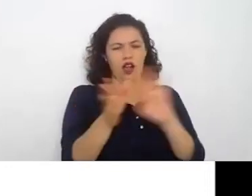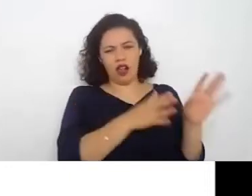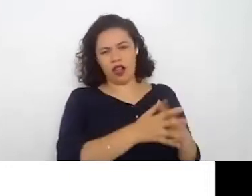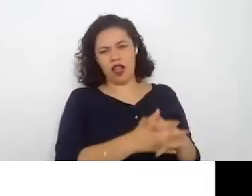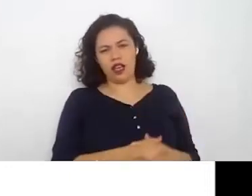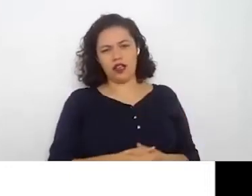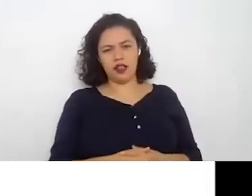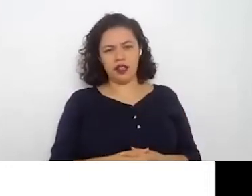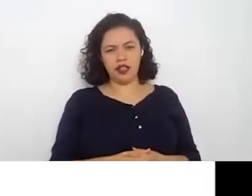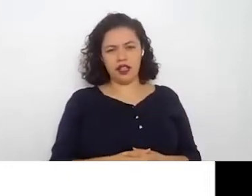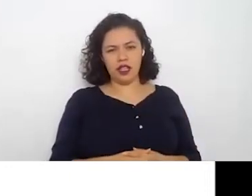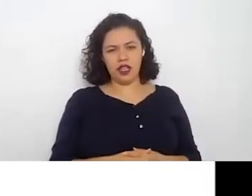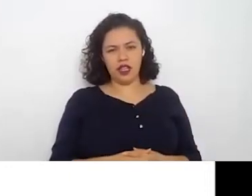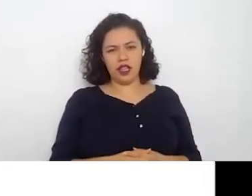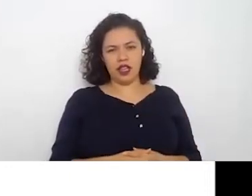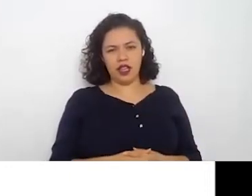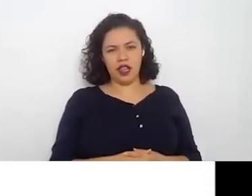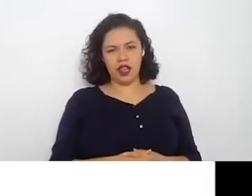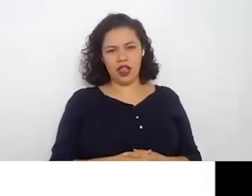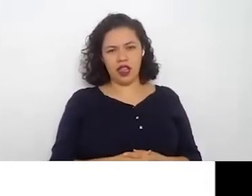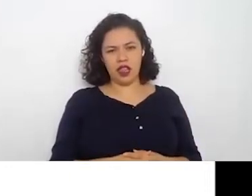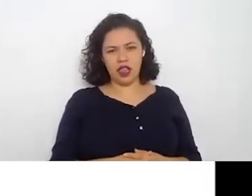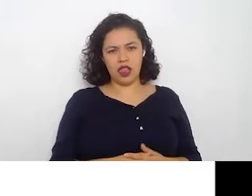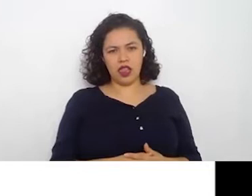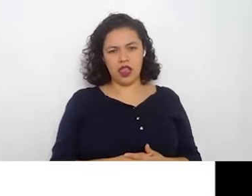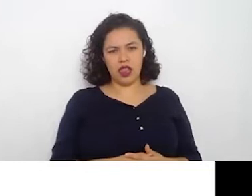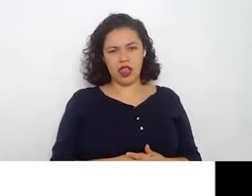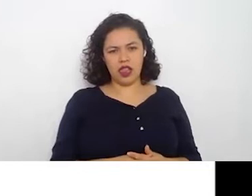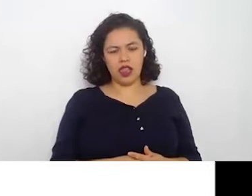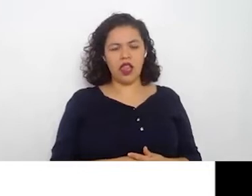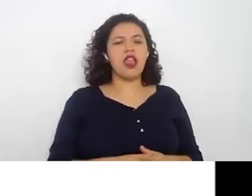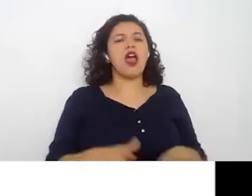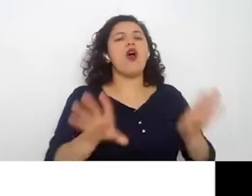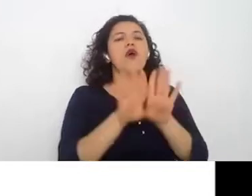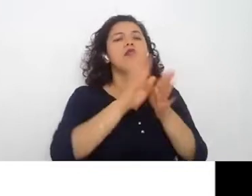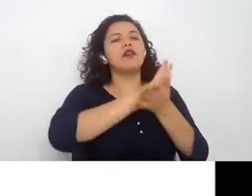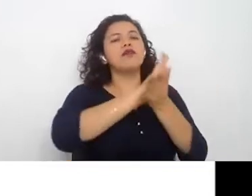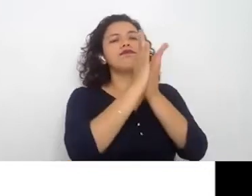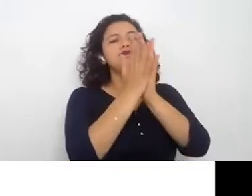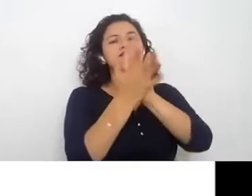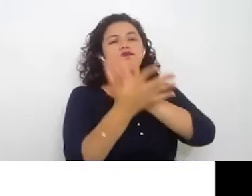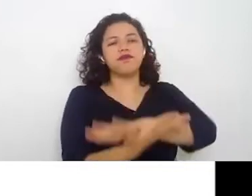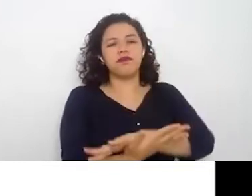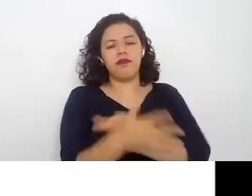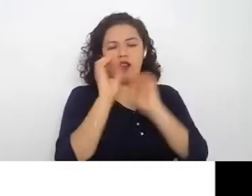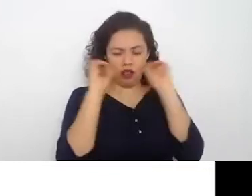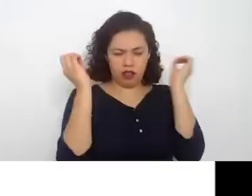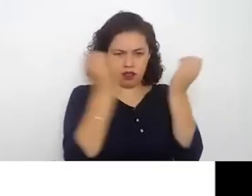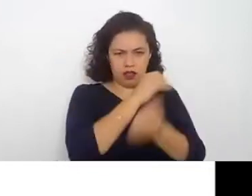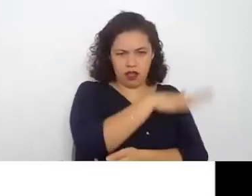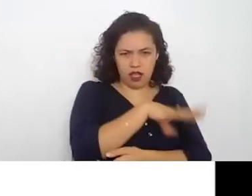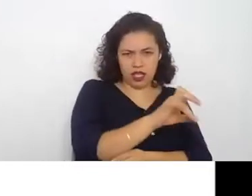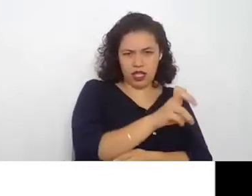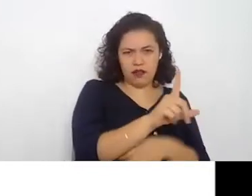que nos dice cómo hacer la transición de toda una organización civil que